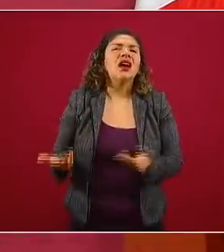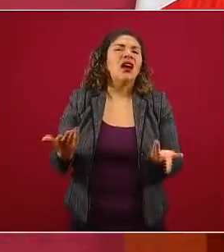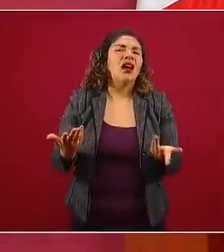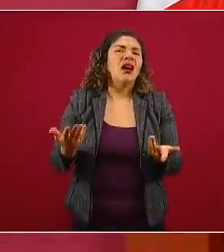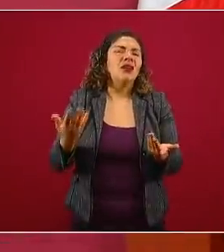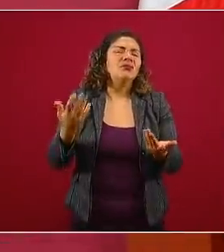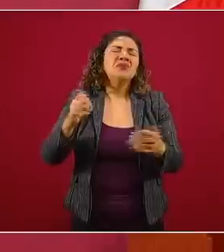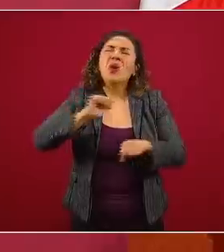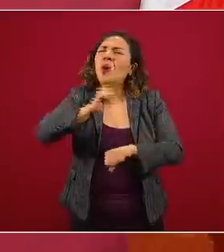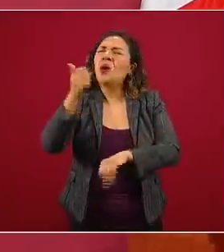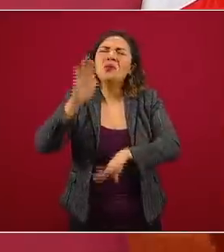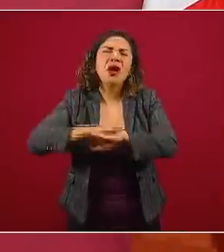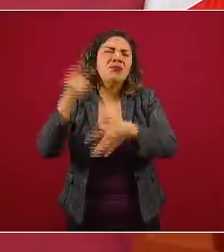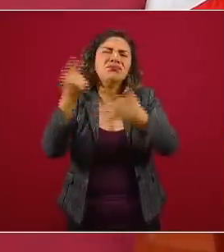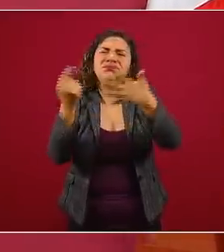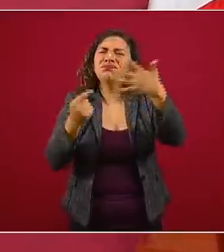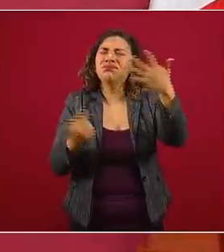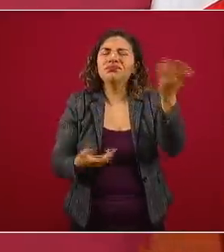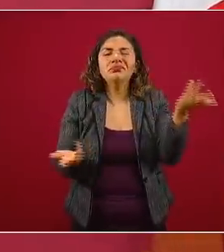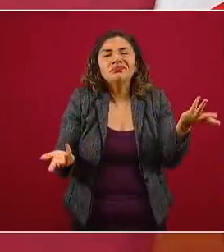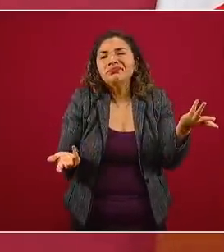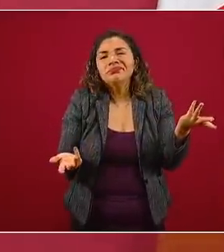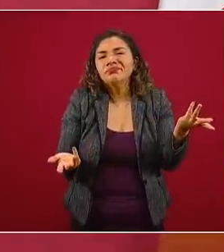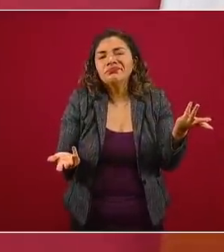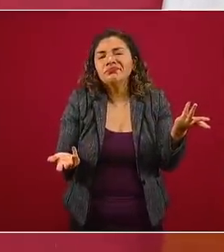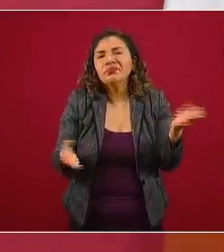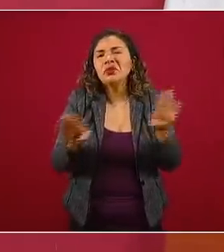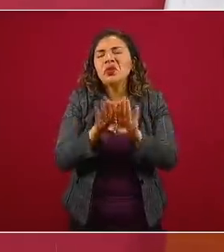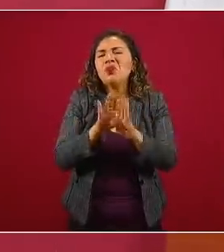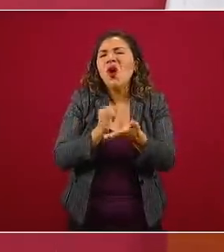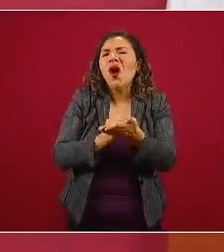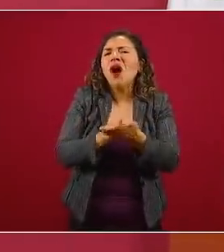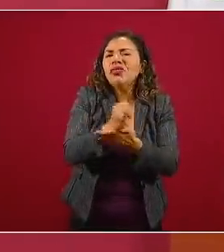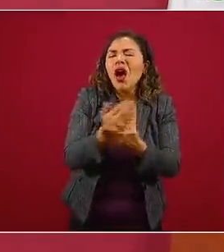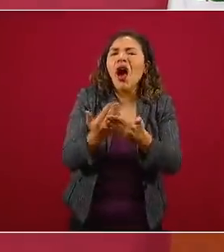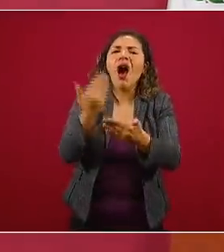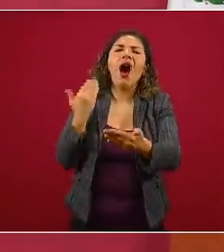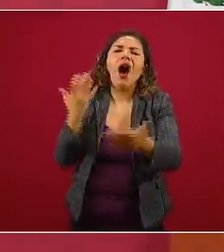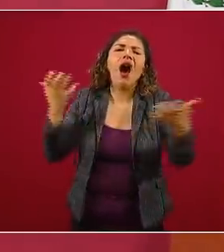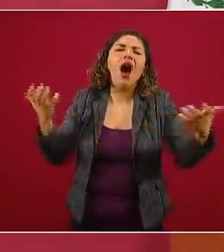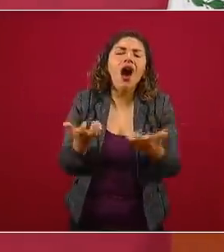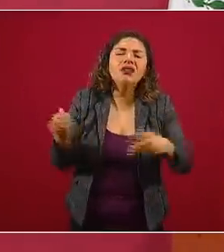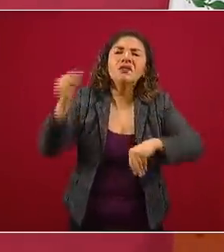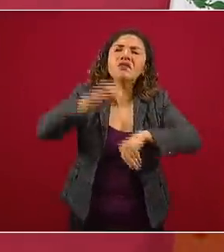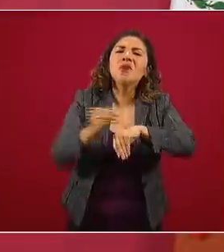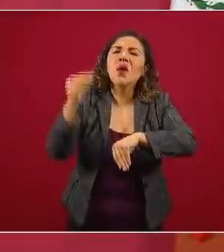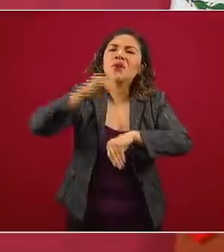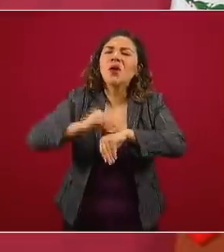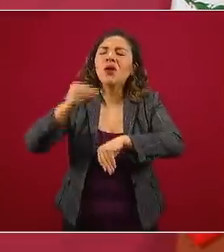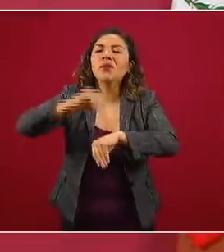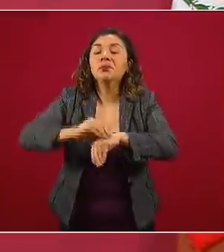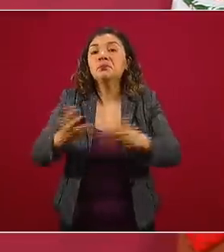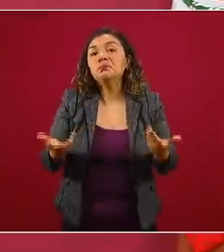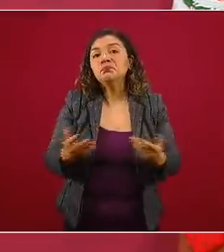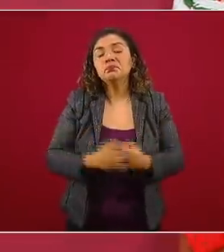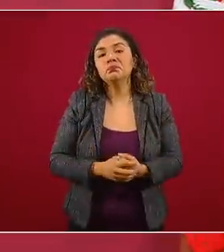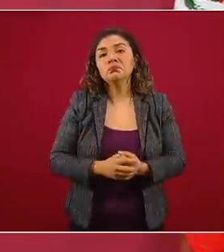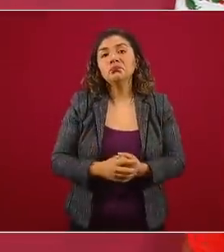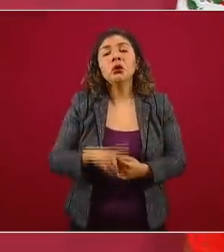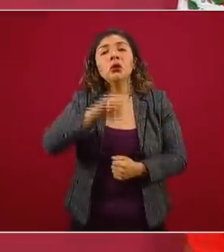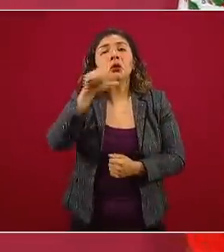entre otras en decisiones que se tomaron y se